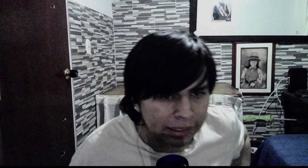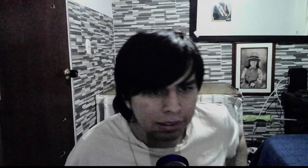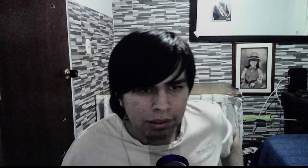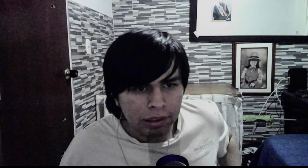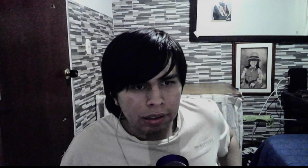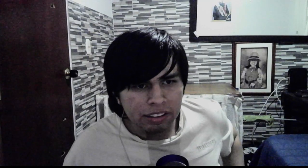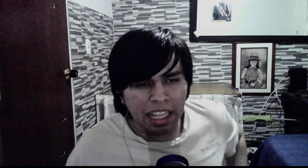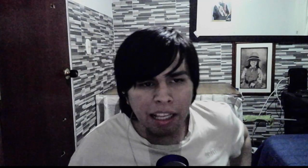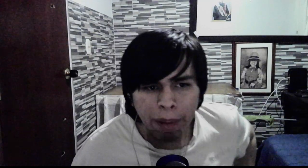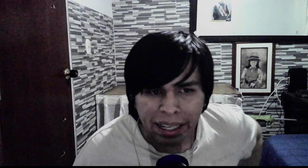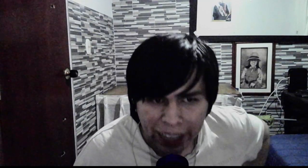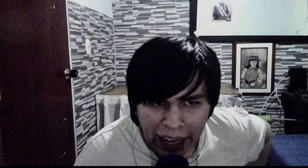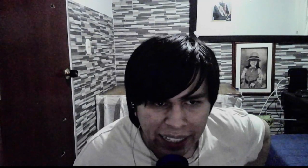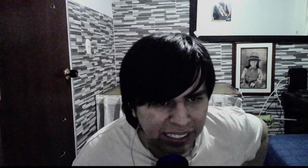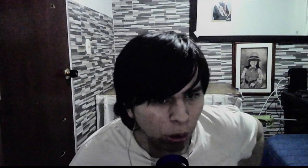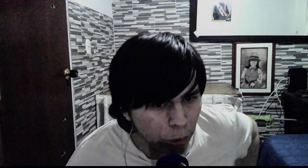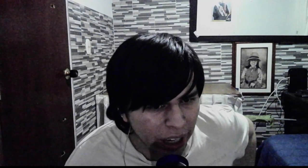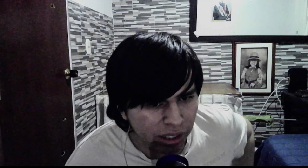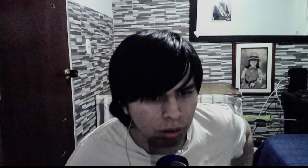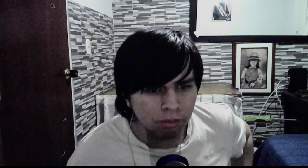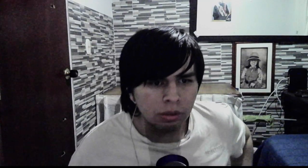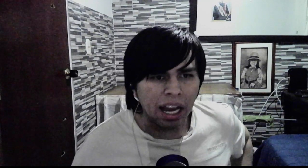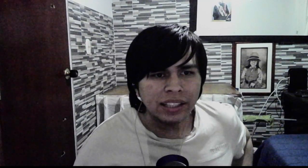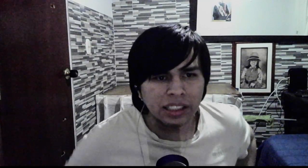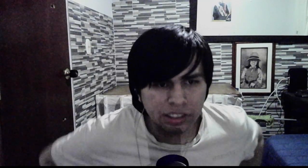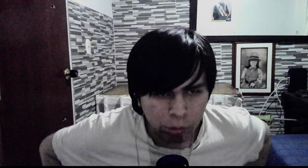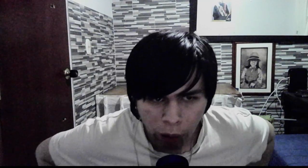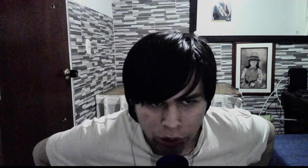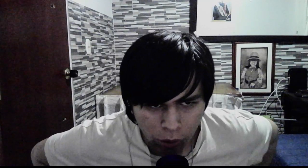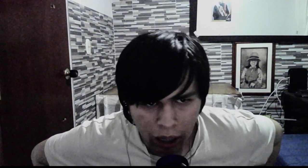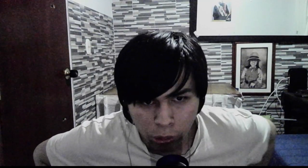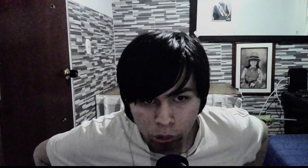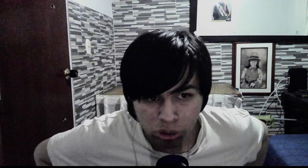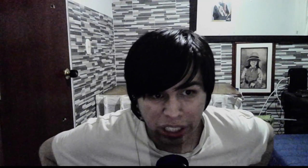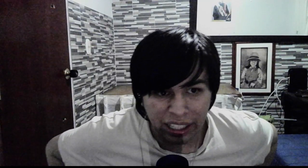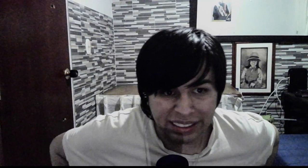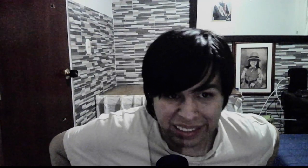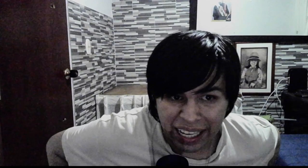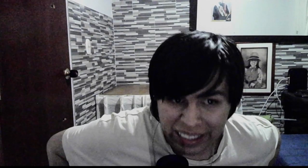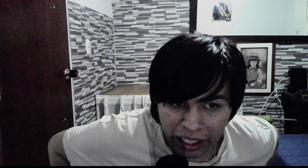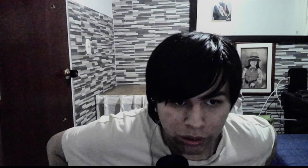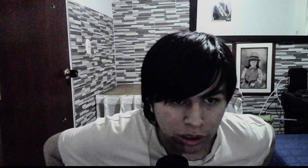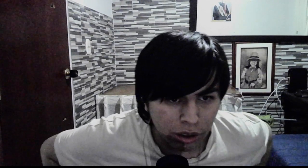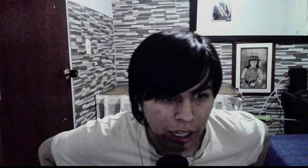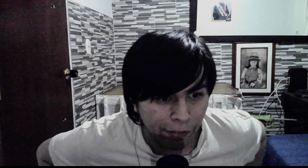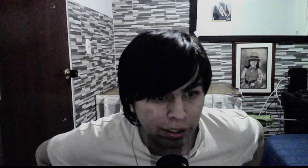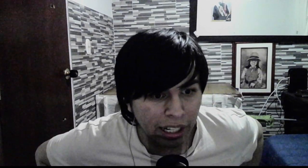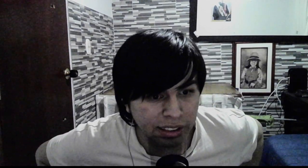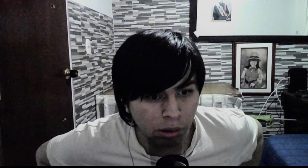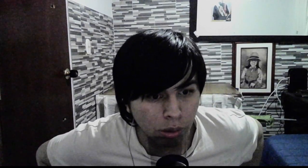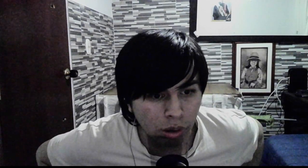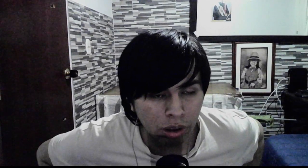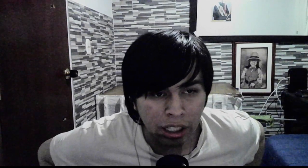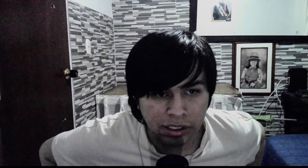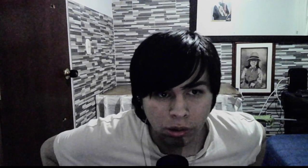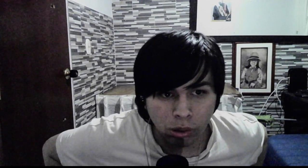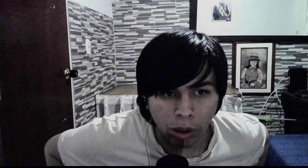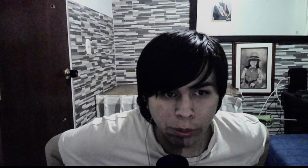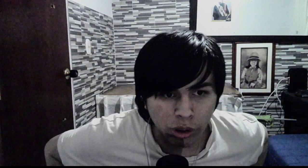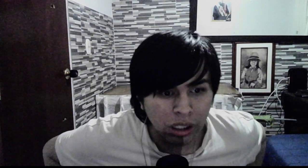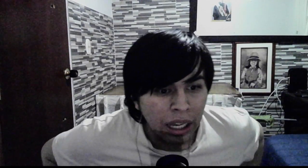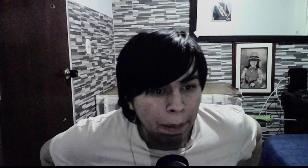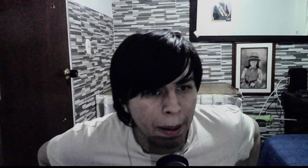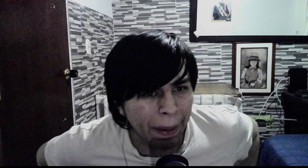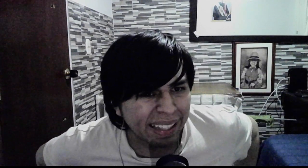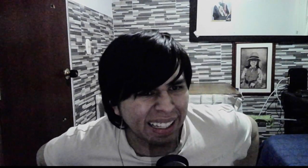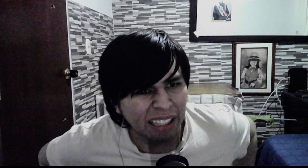concejales de las bancadas de gobierno exceptuando algunos que salieron a defender el est el estatuto de la